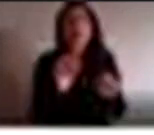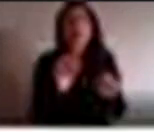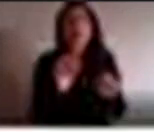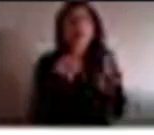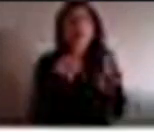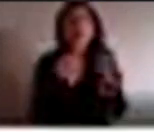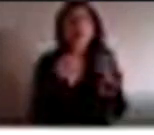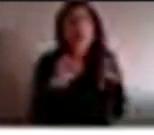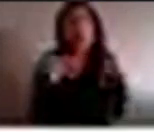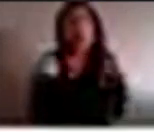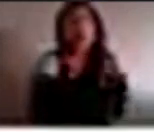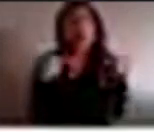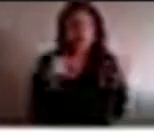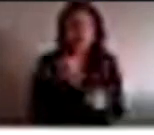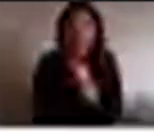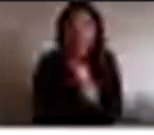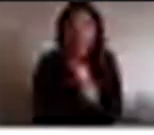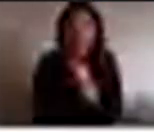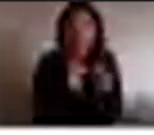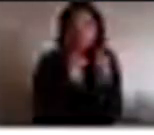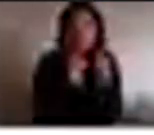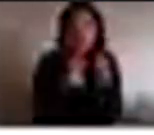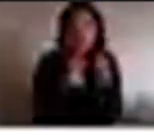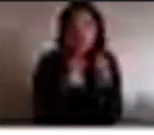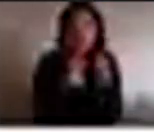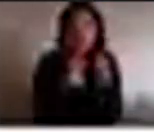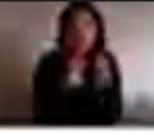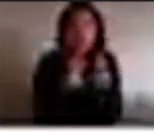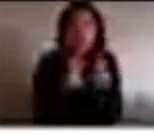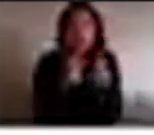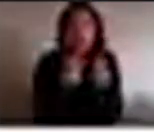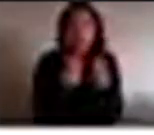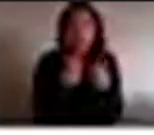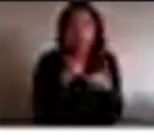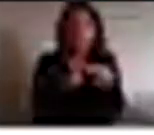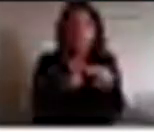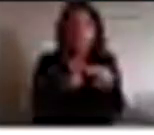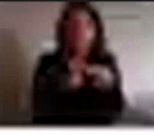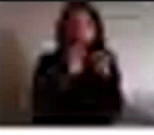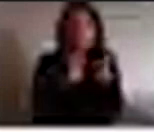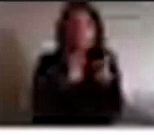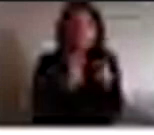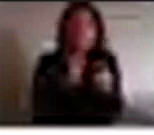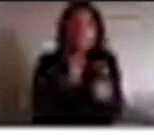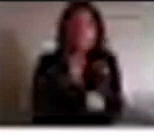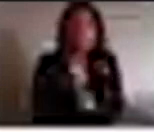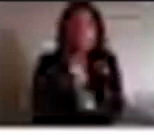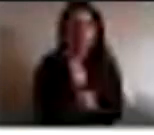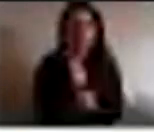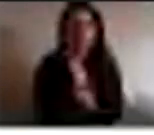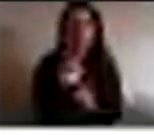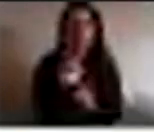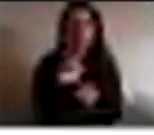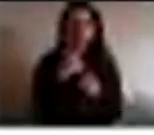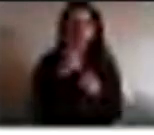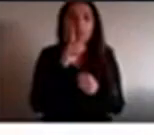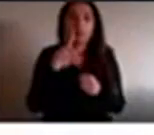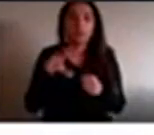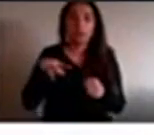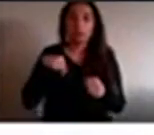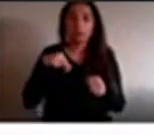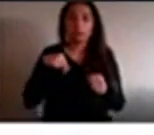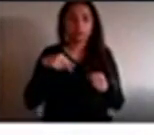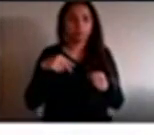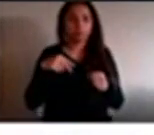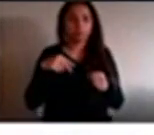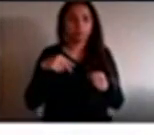premio, cuyas bases fueron publicadas en la Secretaría del Trabajo y en la subsecretaría, postularon más de 120 empresas